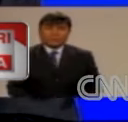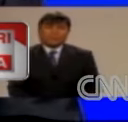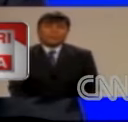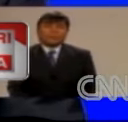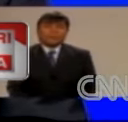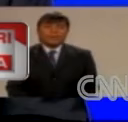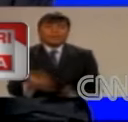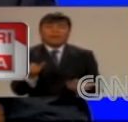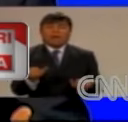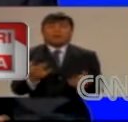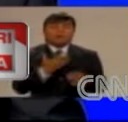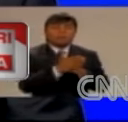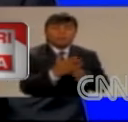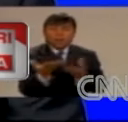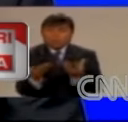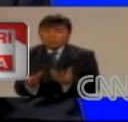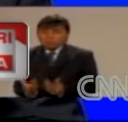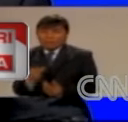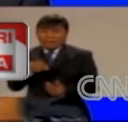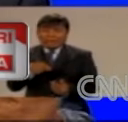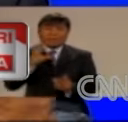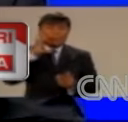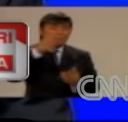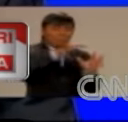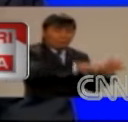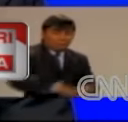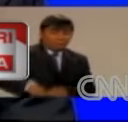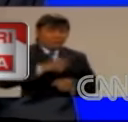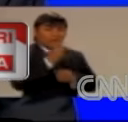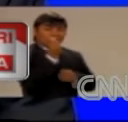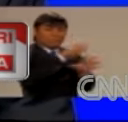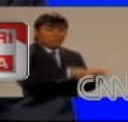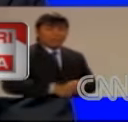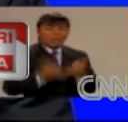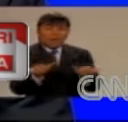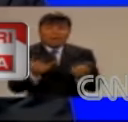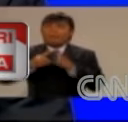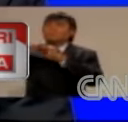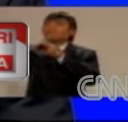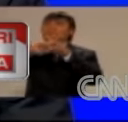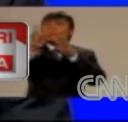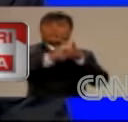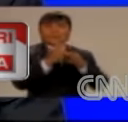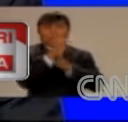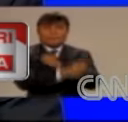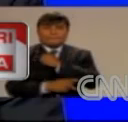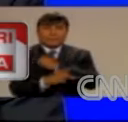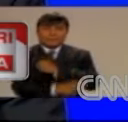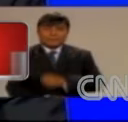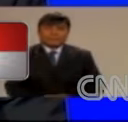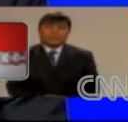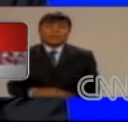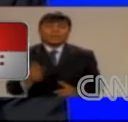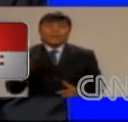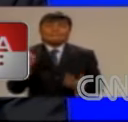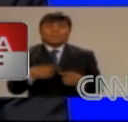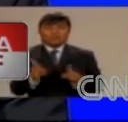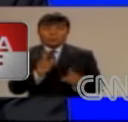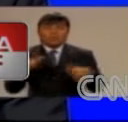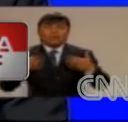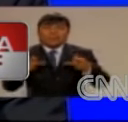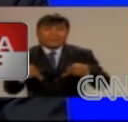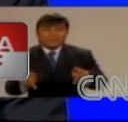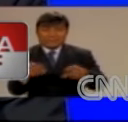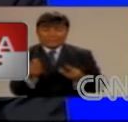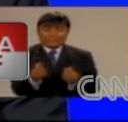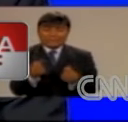una minoría que se robó el país y que hoy día están prófugos. Nosotros creemos que no podemos permitir que los dineros del Estado